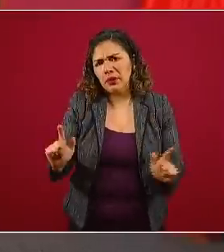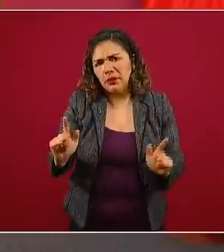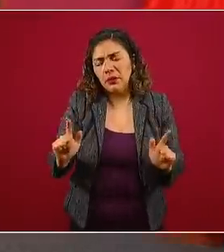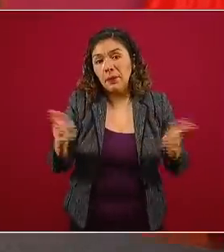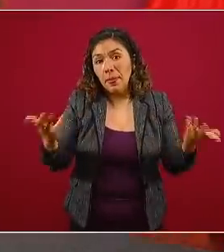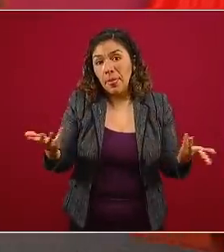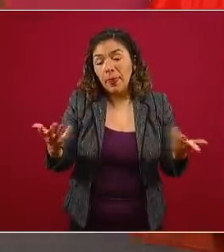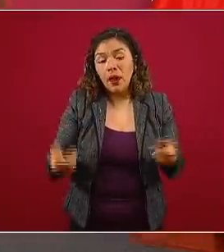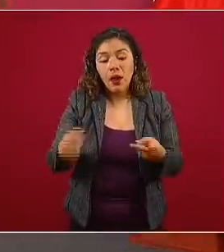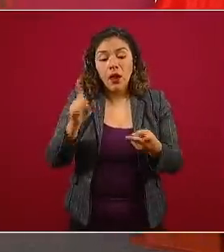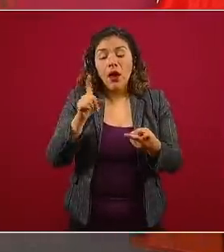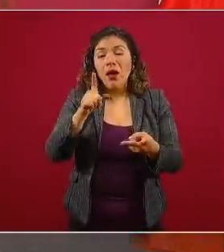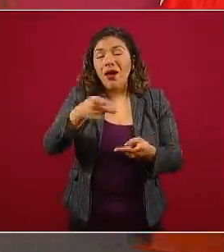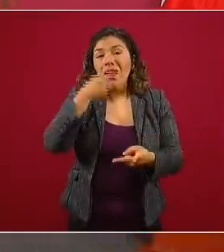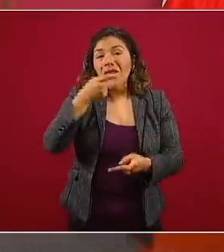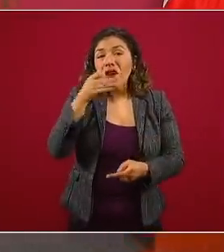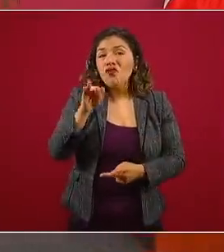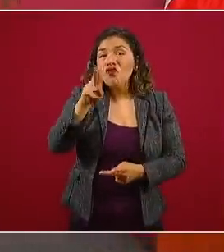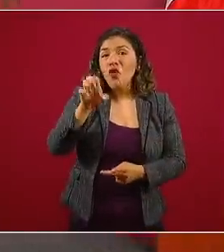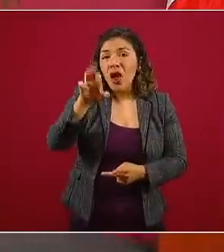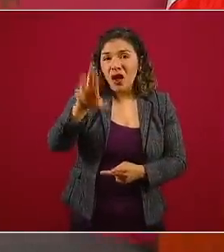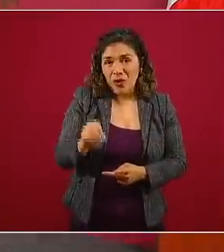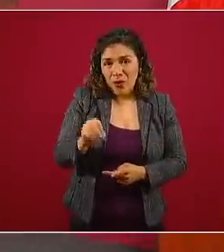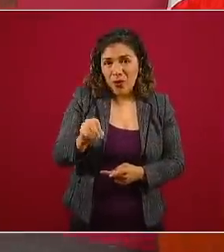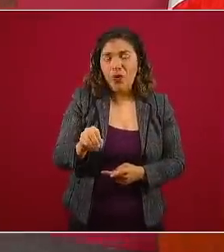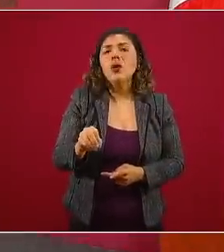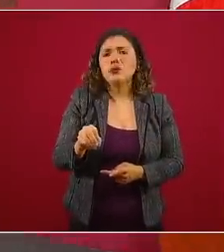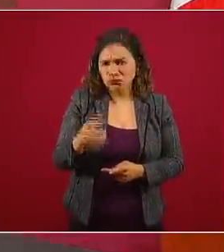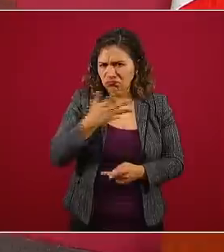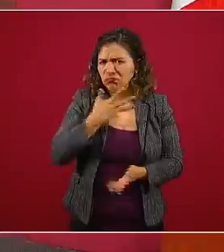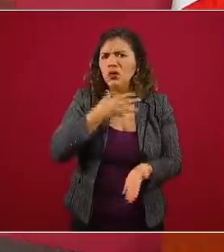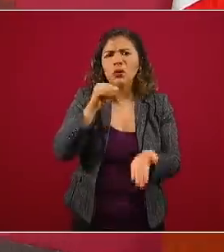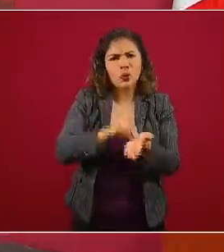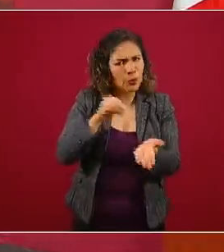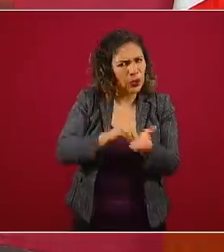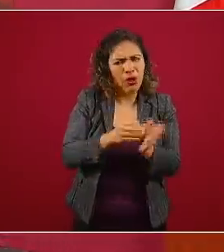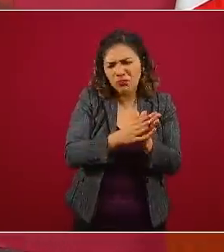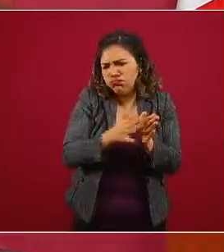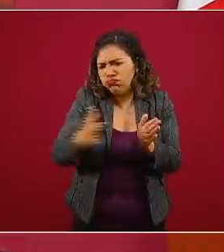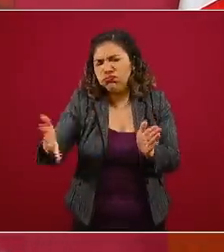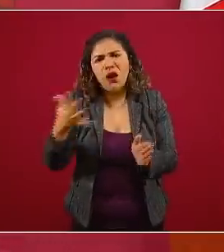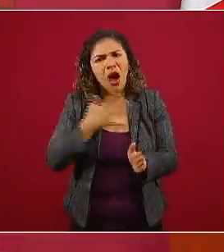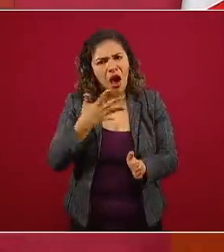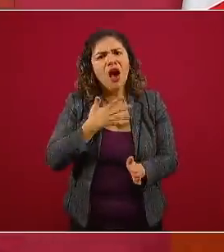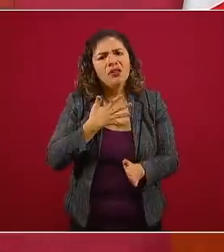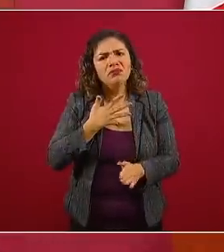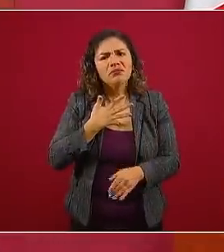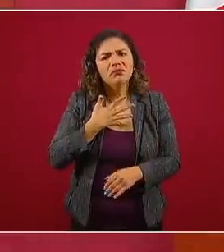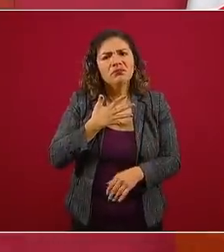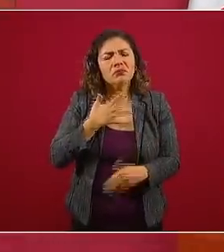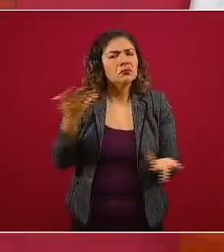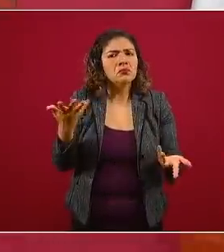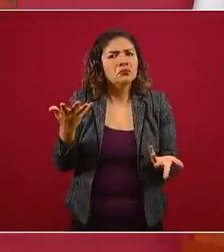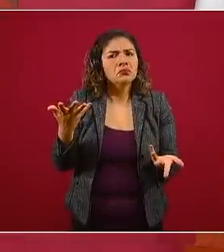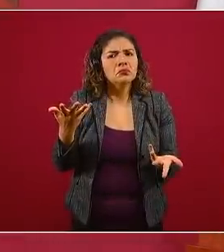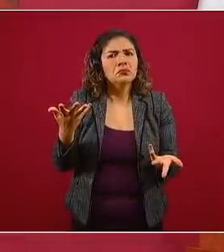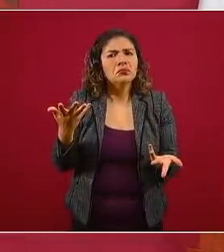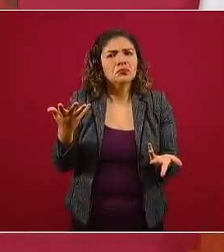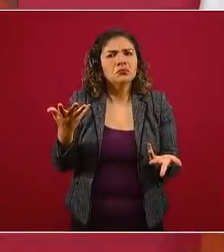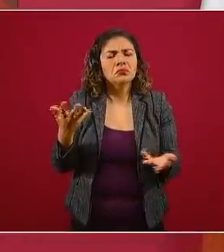acerca del fuero está vigente por qué no